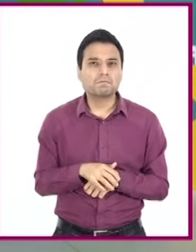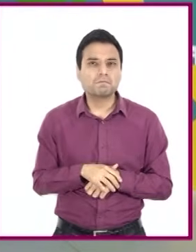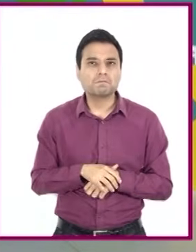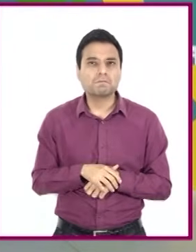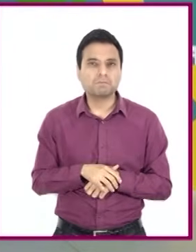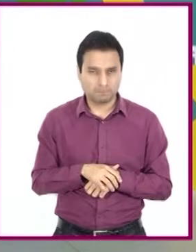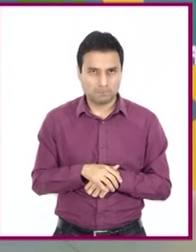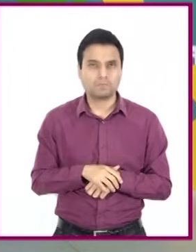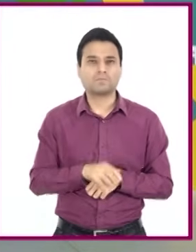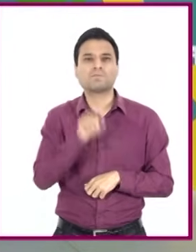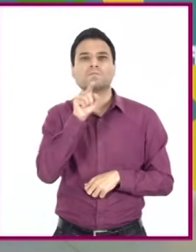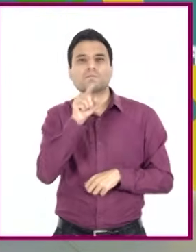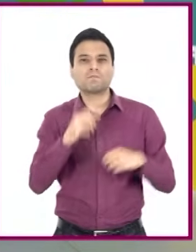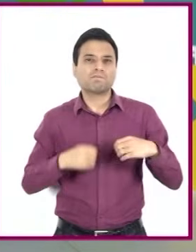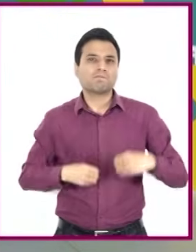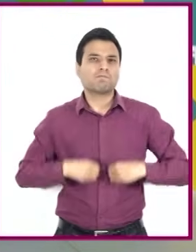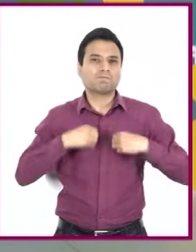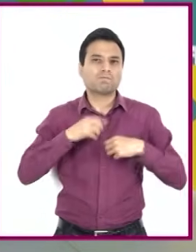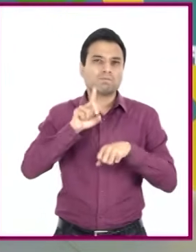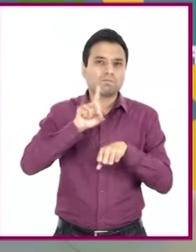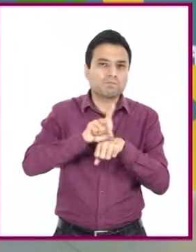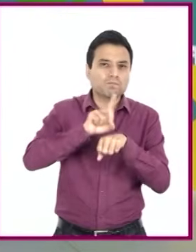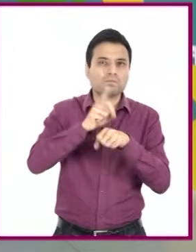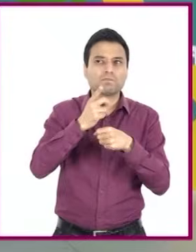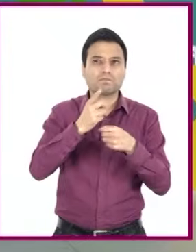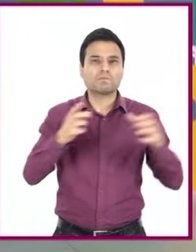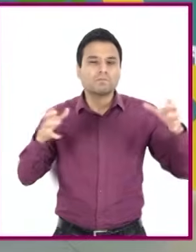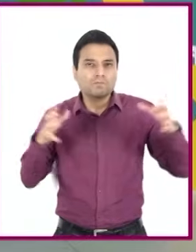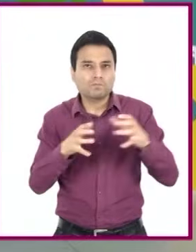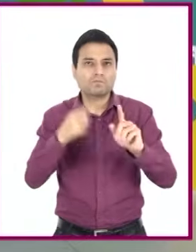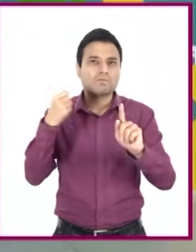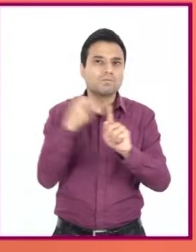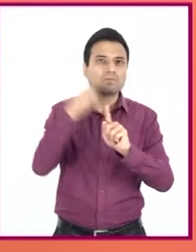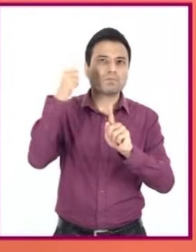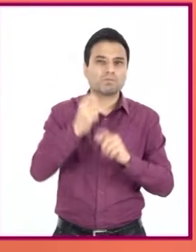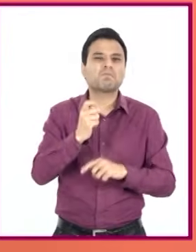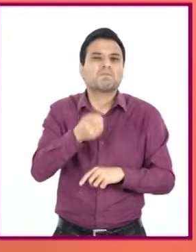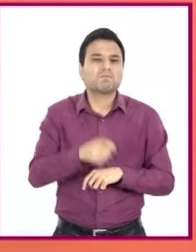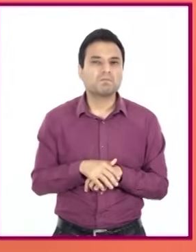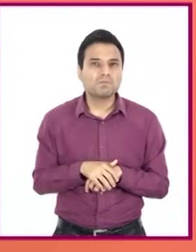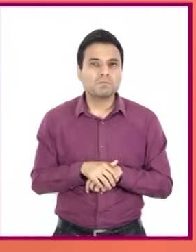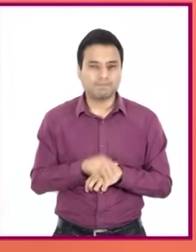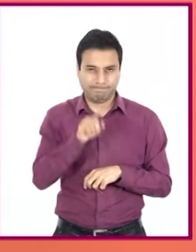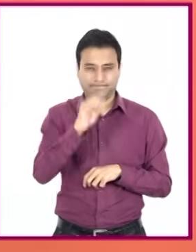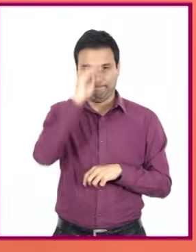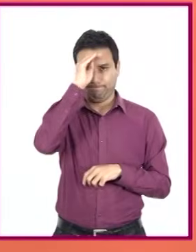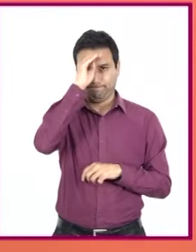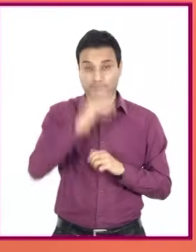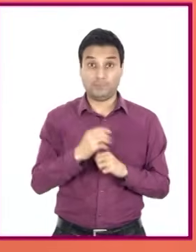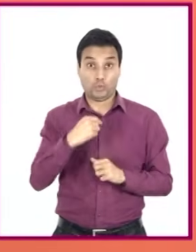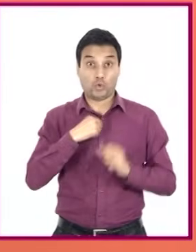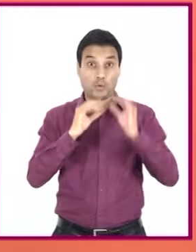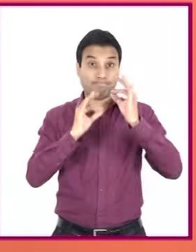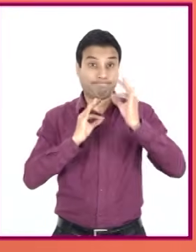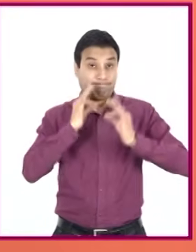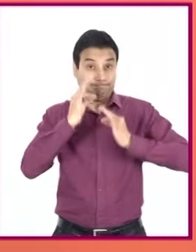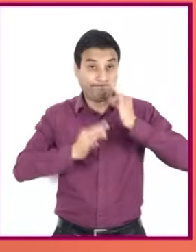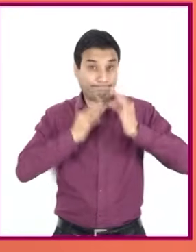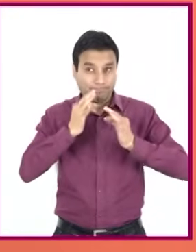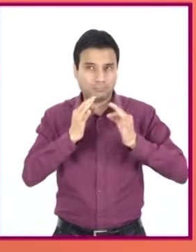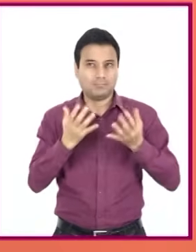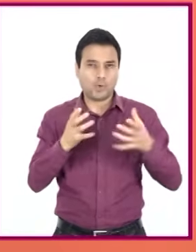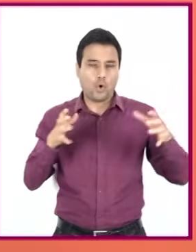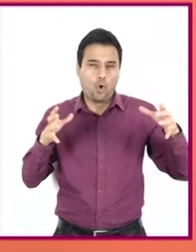en su vida cotidiana y en su comunidad la realización de este proyecto? Yo creo que mi campaña impactará en mi comunidad y